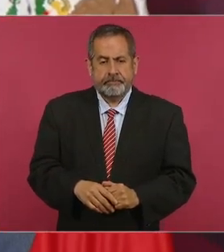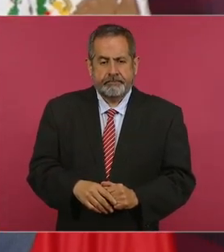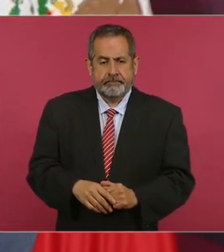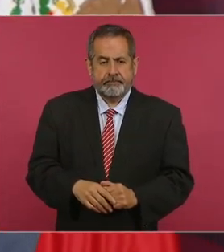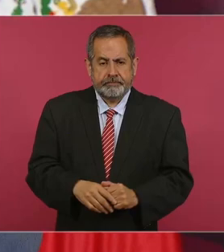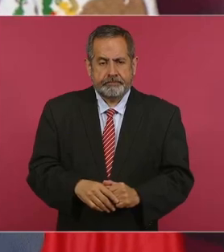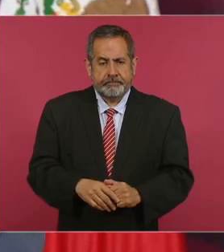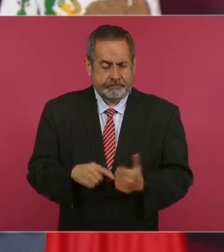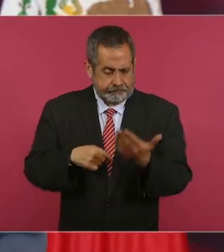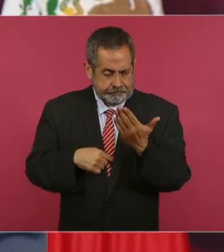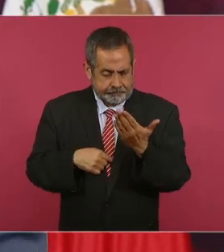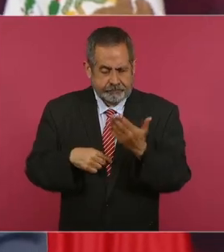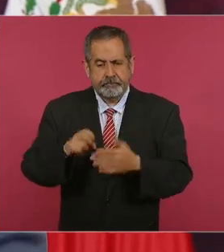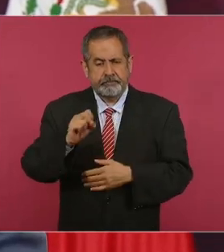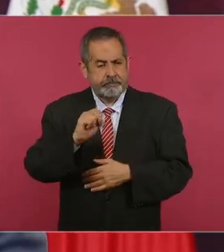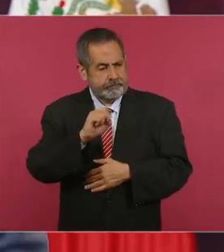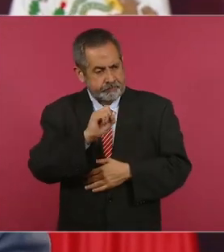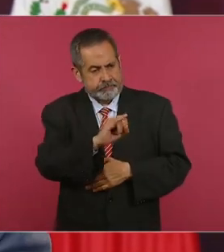Yo ya la acepté